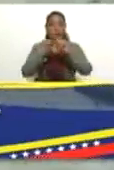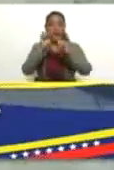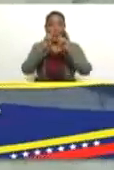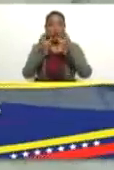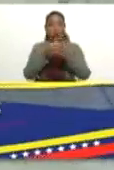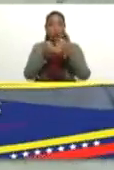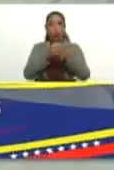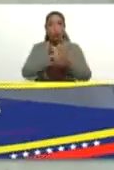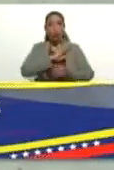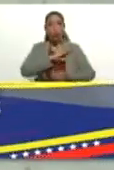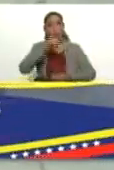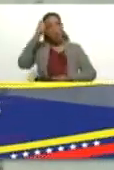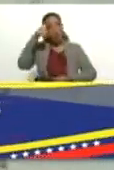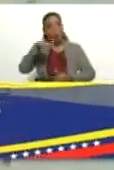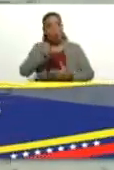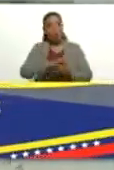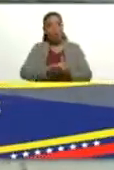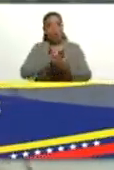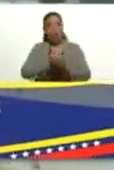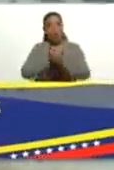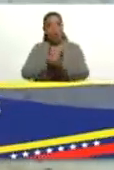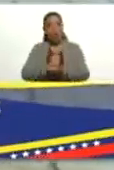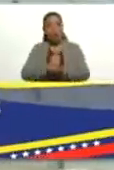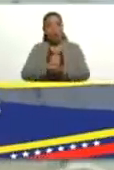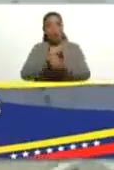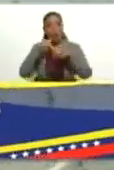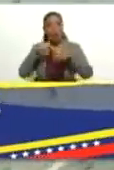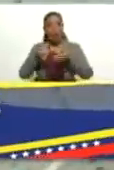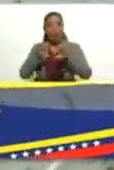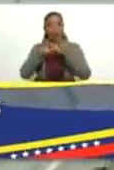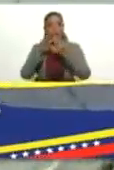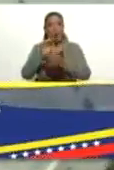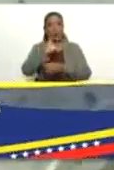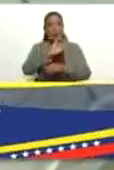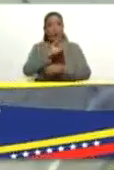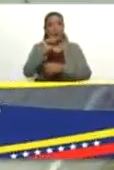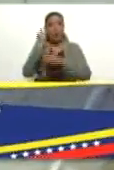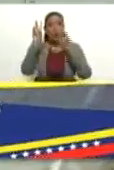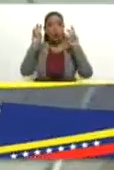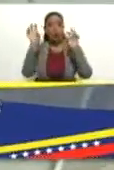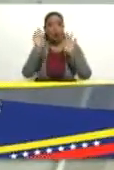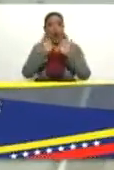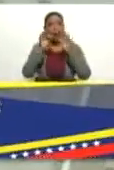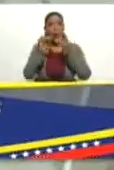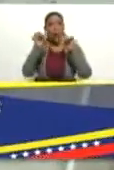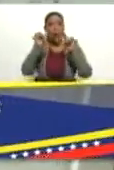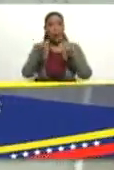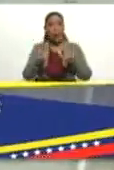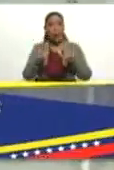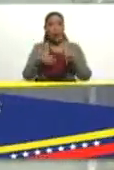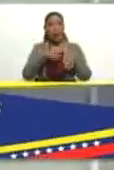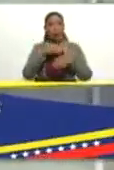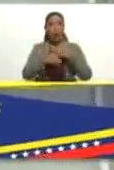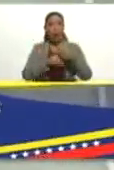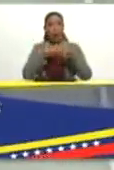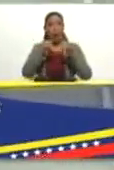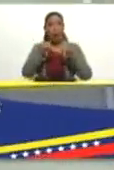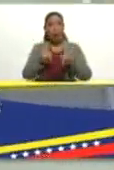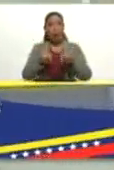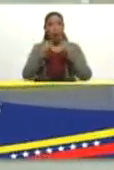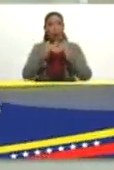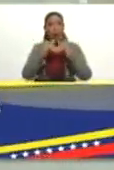pueblo. Así es que el amor que le va a dar esta familia, así como estas 30 nuevas familias que a partir de hoy estarán aquí en su